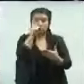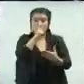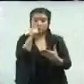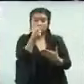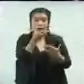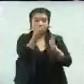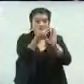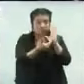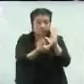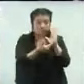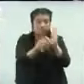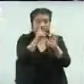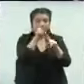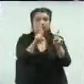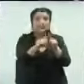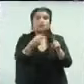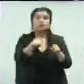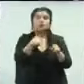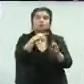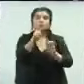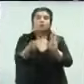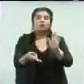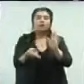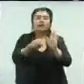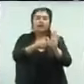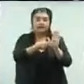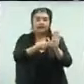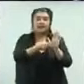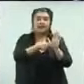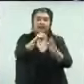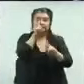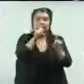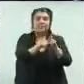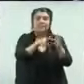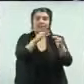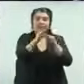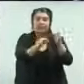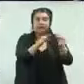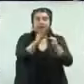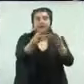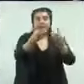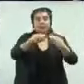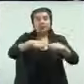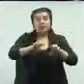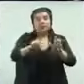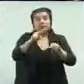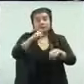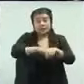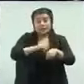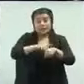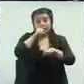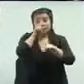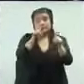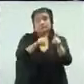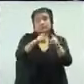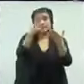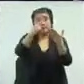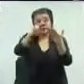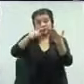eso, y tal vez me permito agregar, yo sé que estoy tomando parte del espacio, pero también hay recursos para